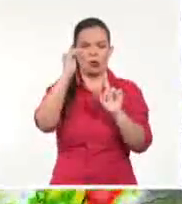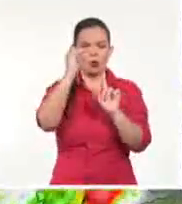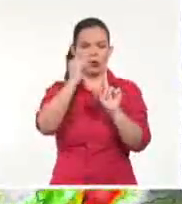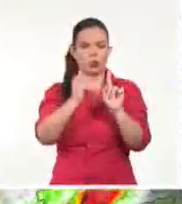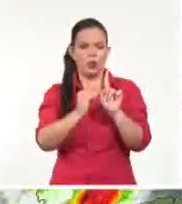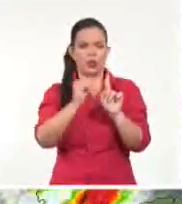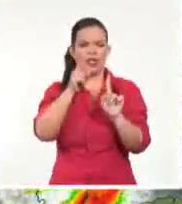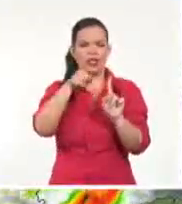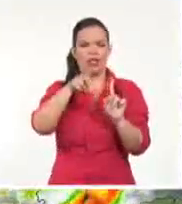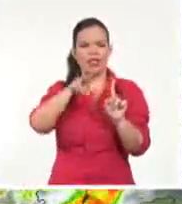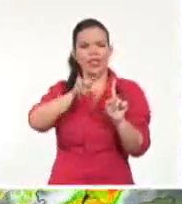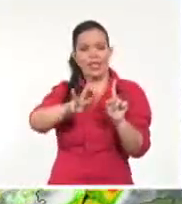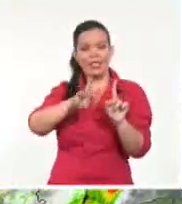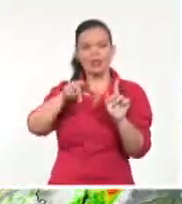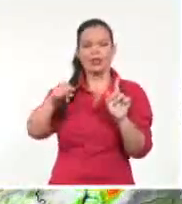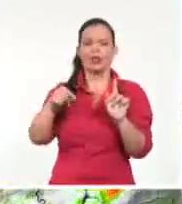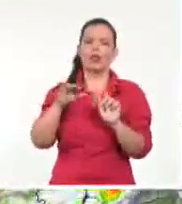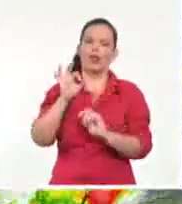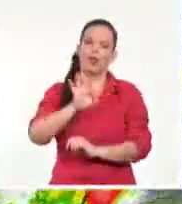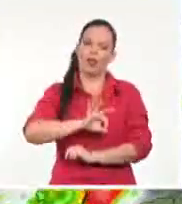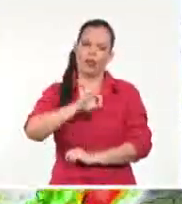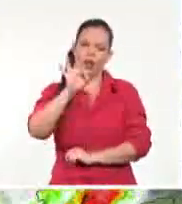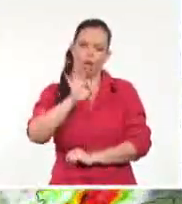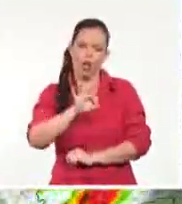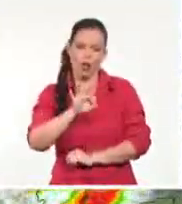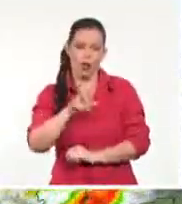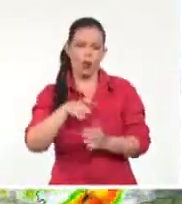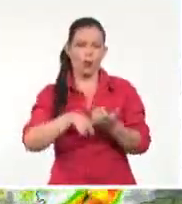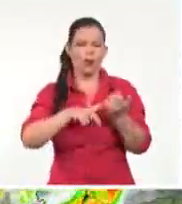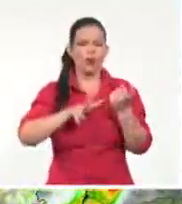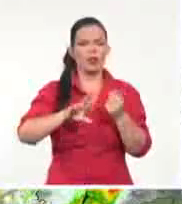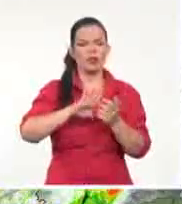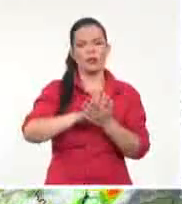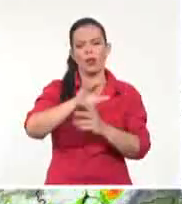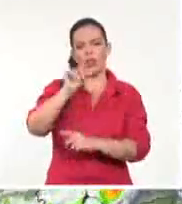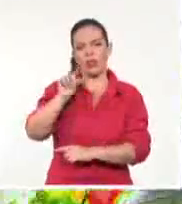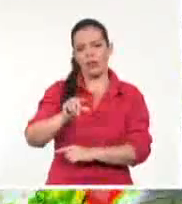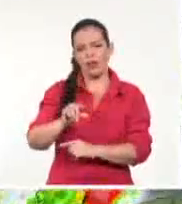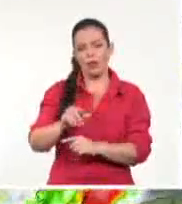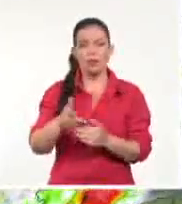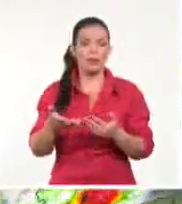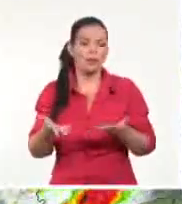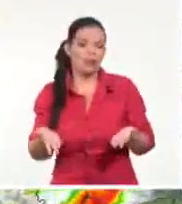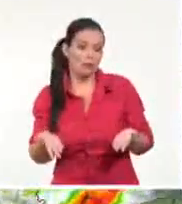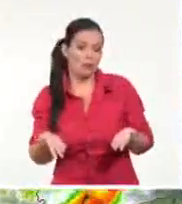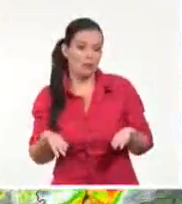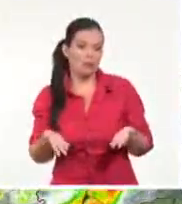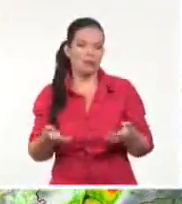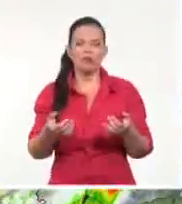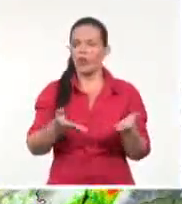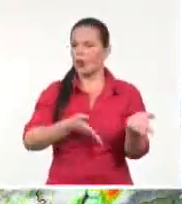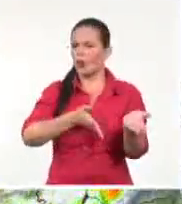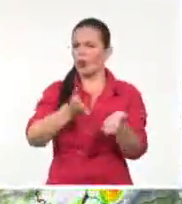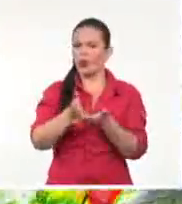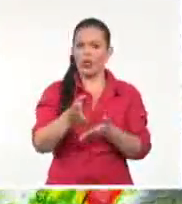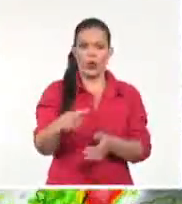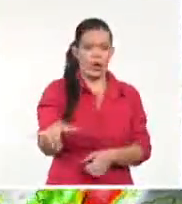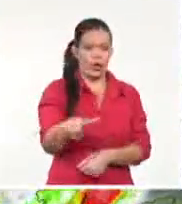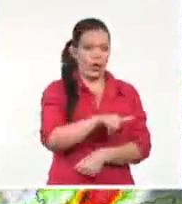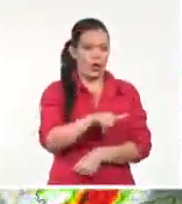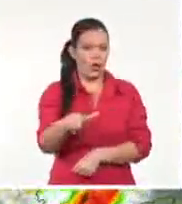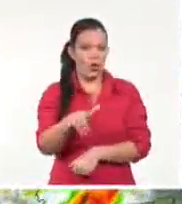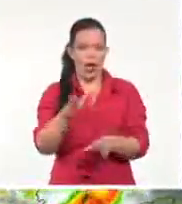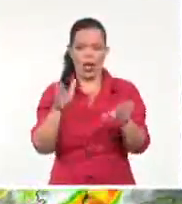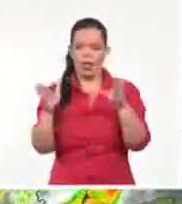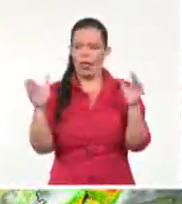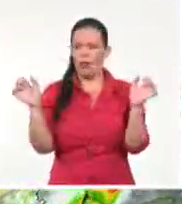grados Celsius en la estación meteorológica de Tapaste, en la provincia de Mayabeque. Así de similares van a continuar las condiciones del tiempo en esta jornada, mucho sol